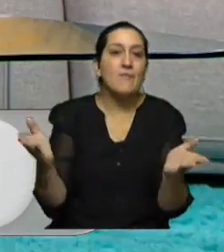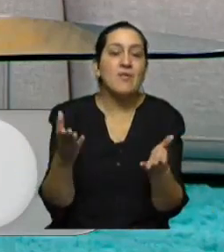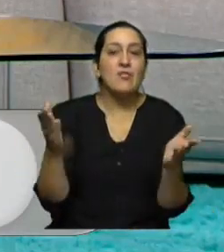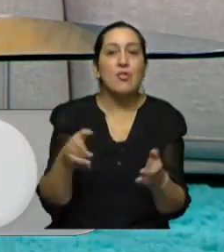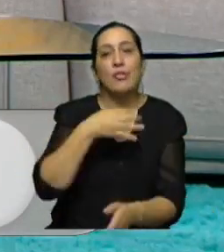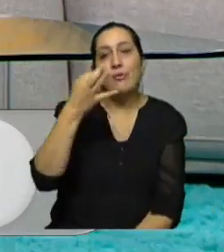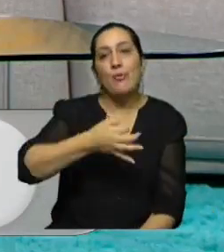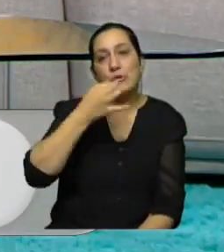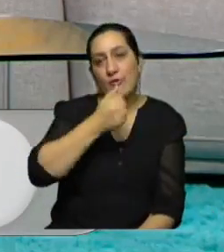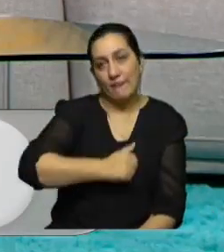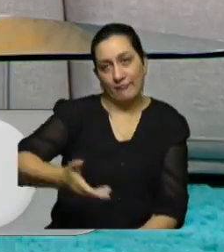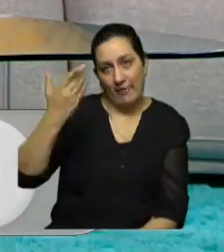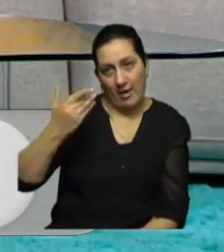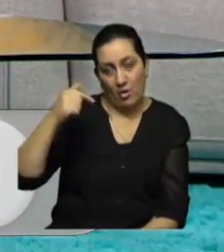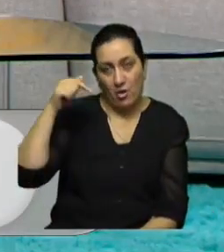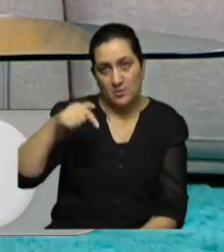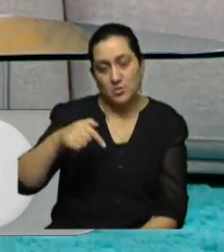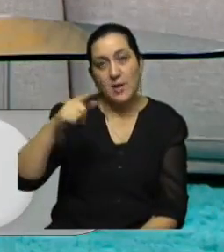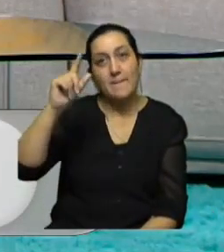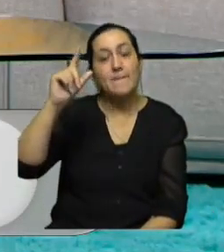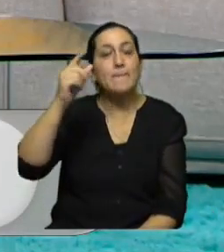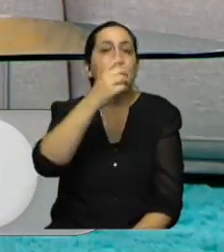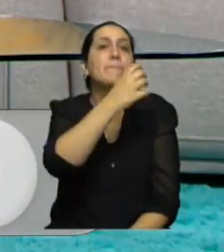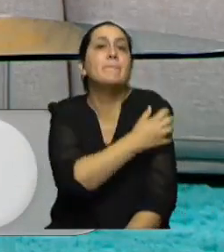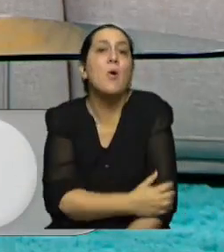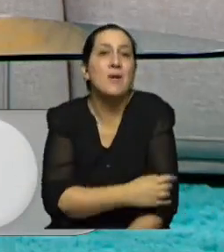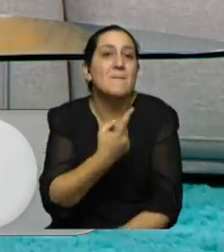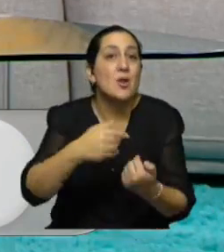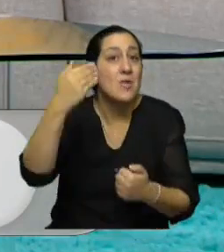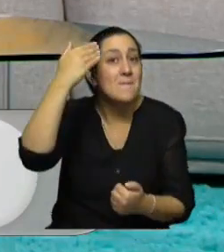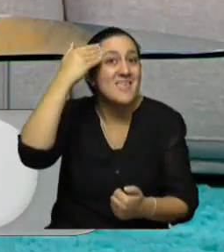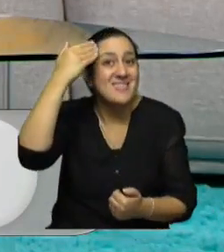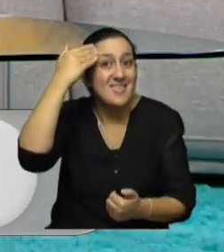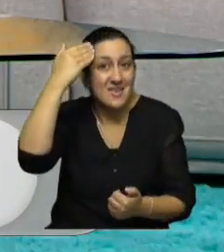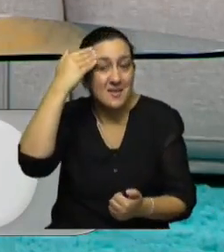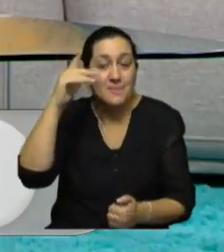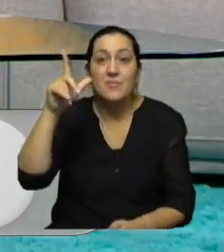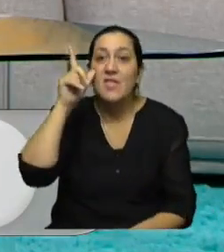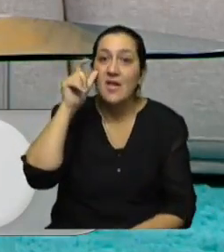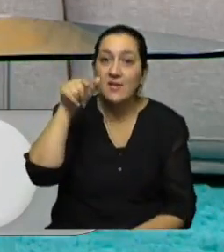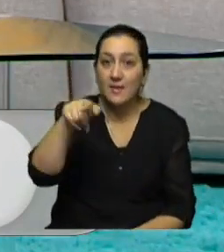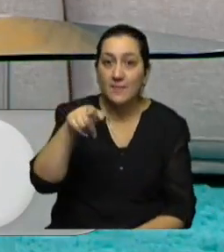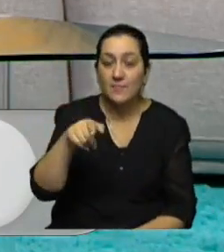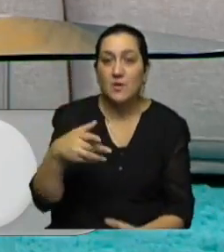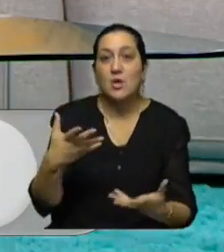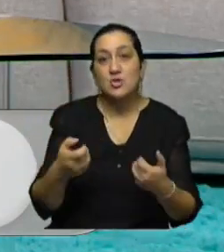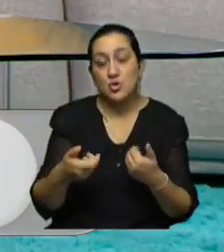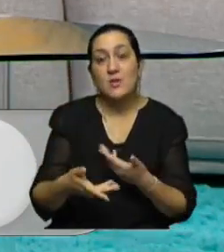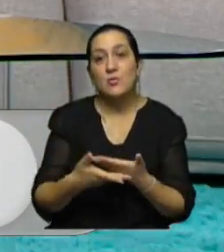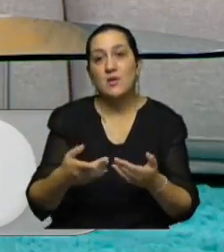obsoletos. Exacto. Eso es ser pobre de cabeza. Eso es ser pobre de cabeza. Muy bien. Tania. Quería dar la cifra